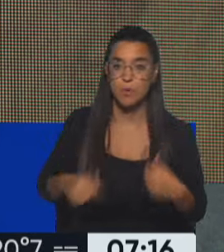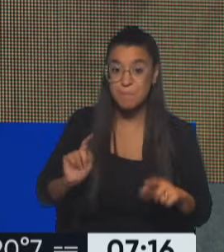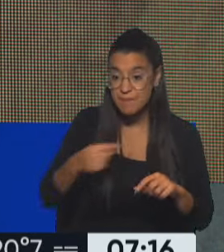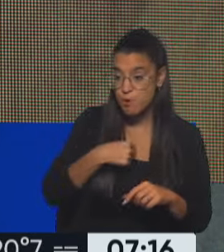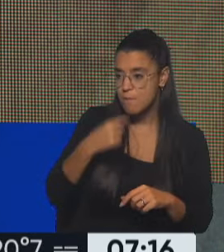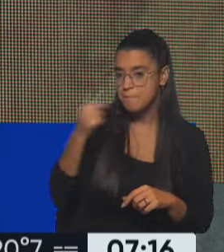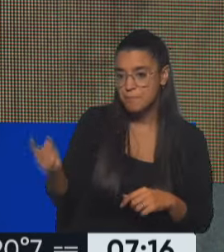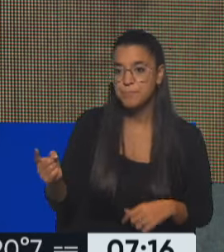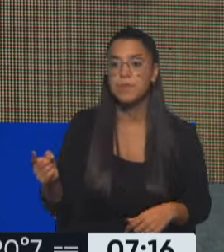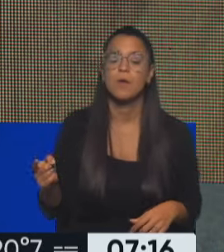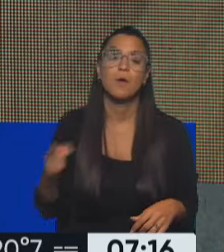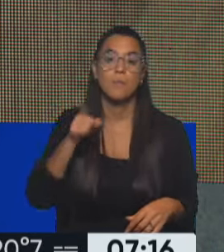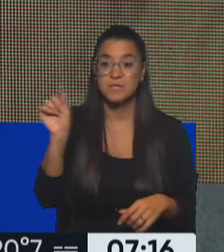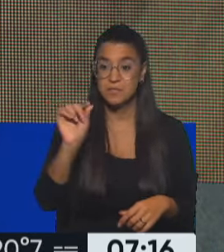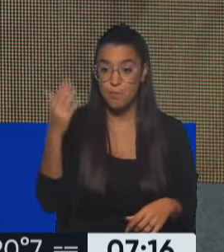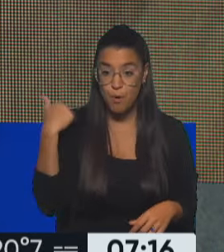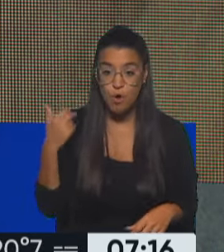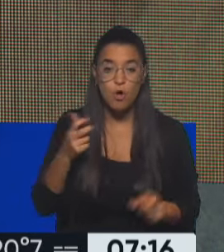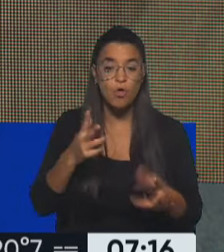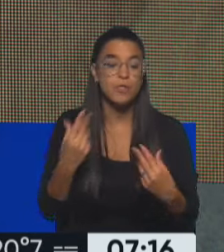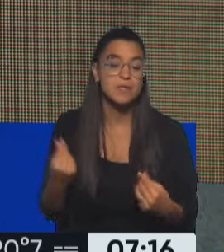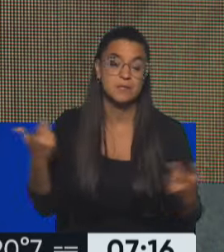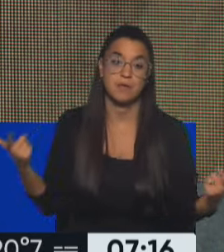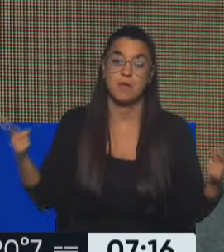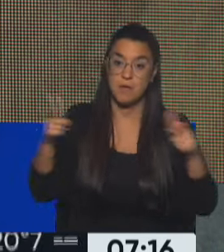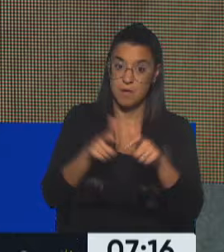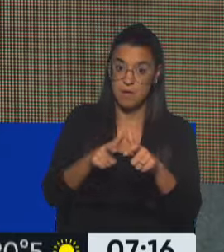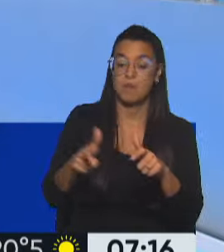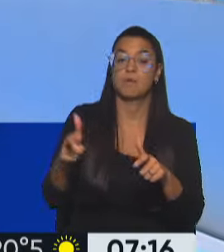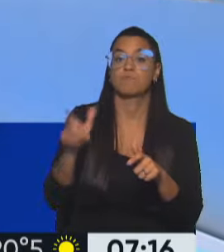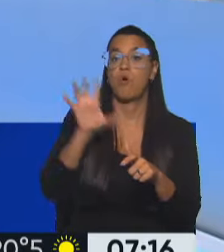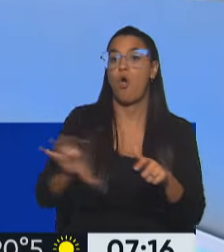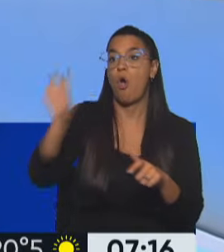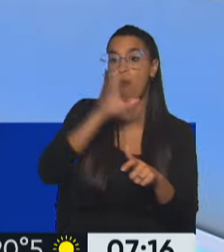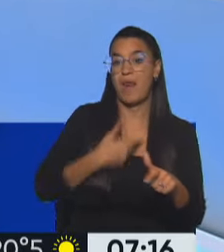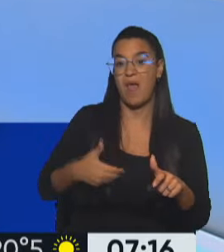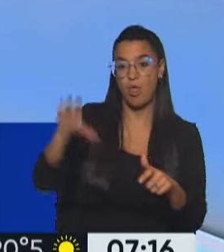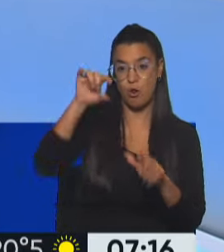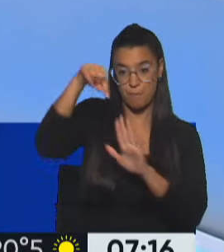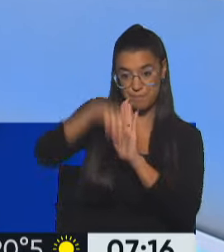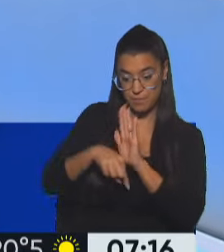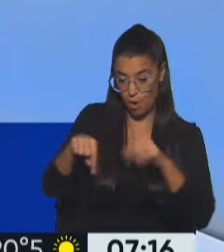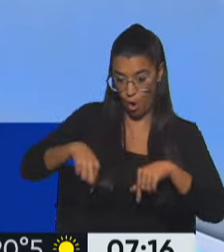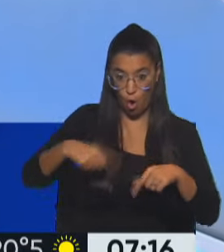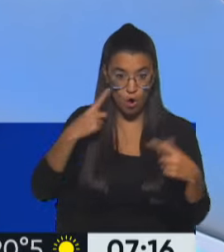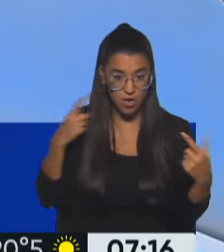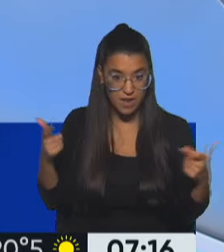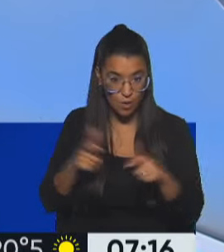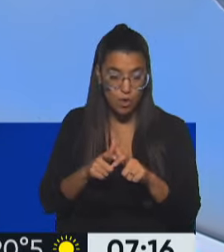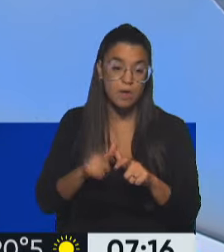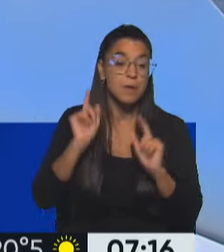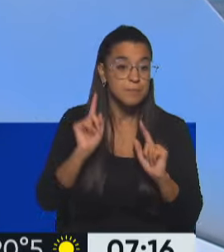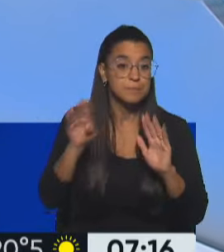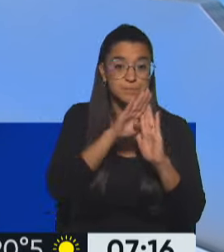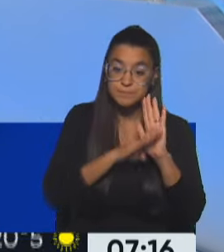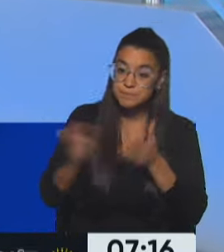las alternativas que justamente trascendió en las últimas horas es que este encuentro con los gobernadores patagónicos que estaba previsto para el día de hoy tiene en la lista de